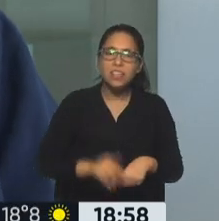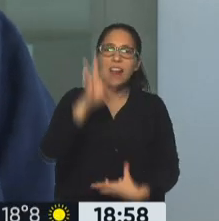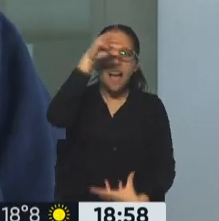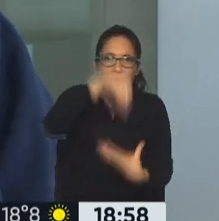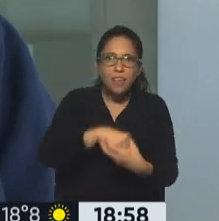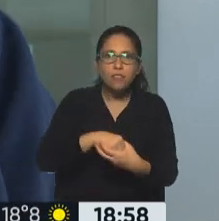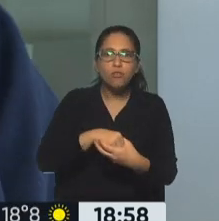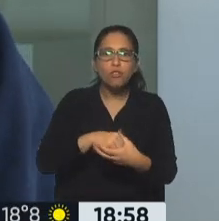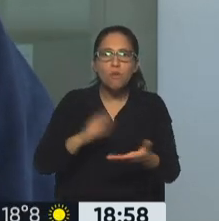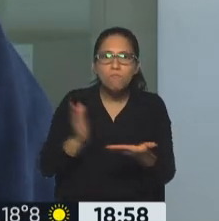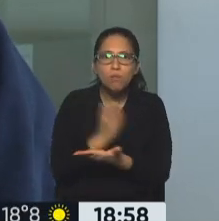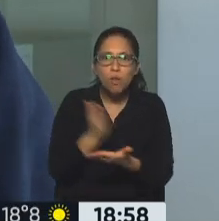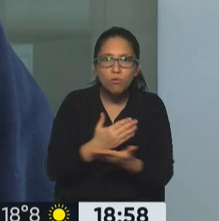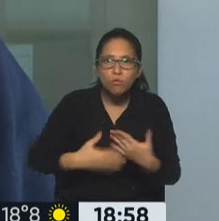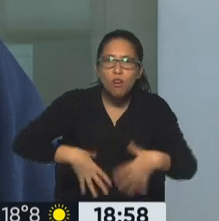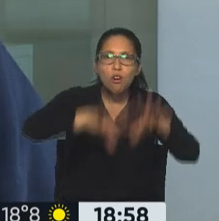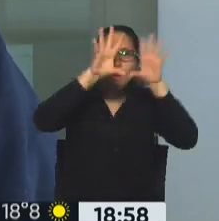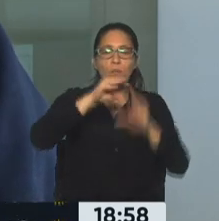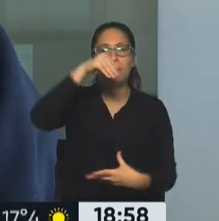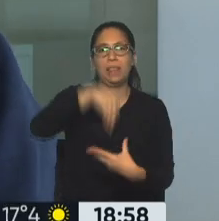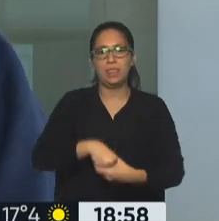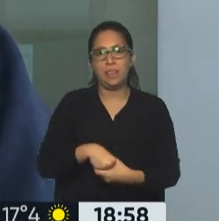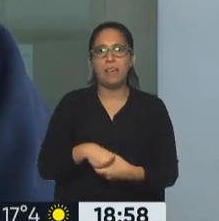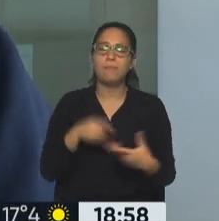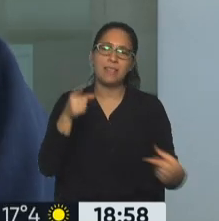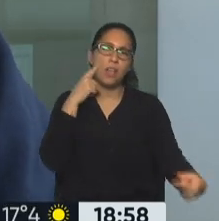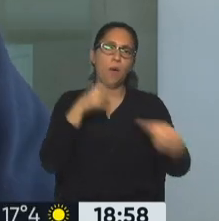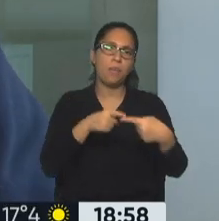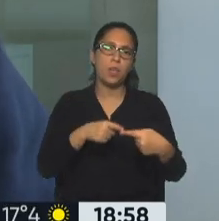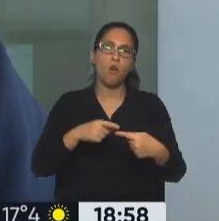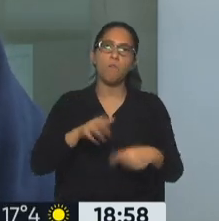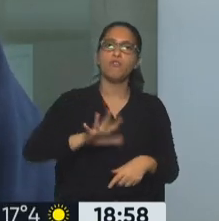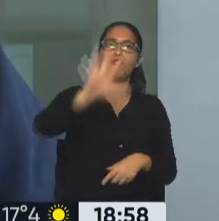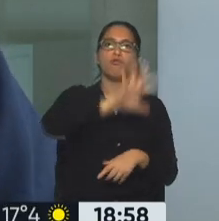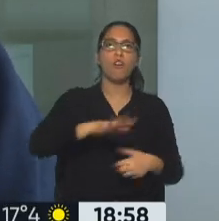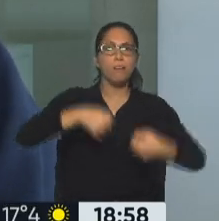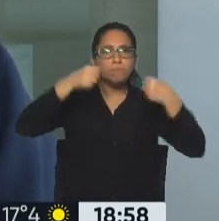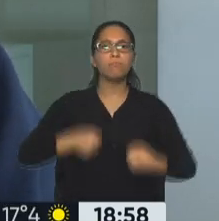sea hecho acá en nuestro país, ¿no? Es un poco posicionarse en la región, en